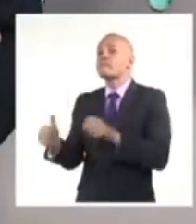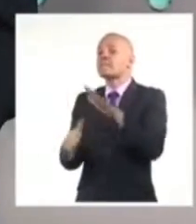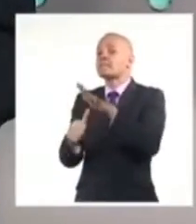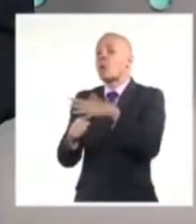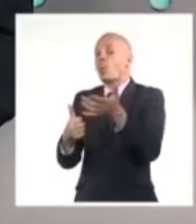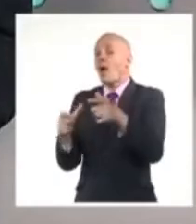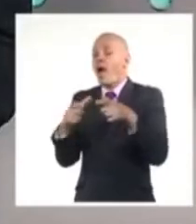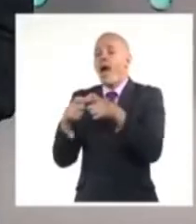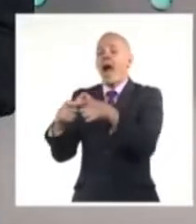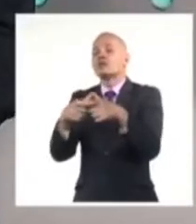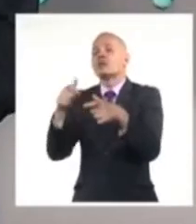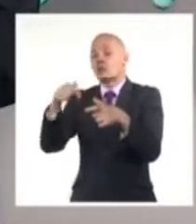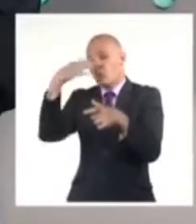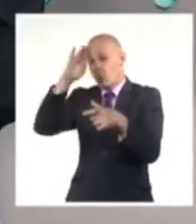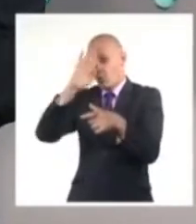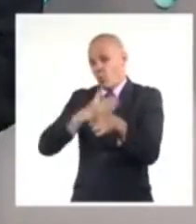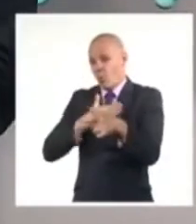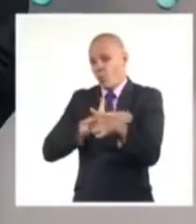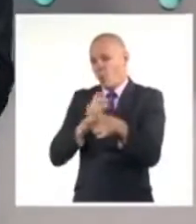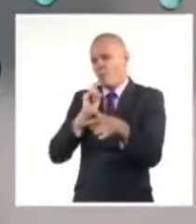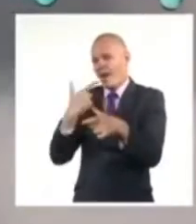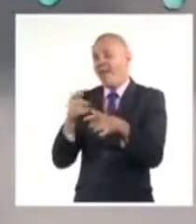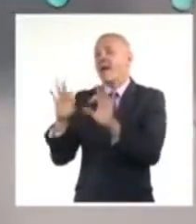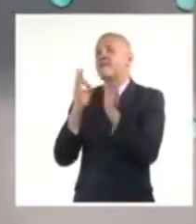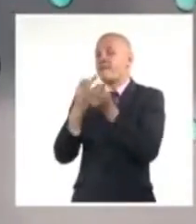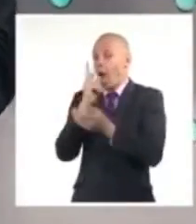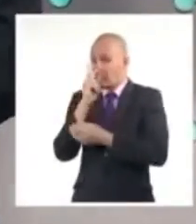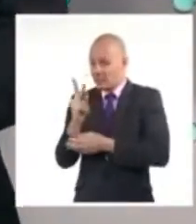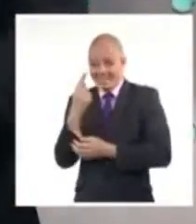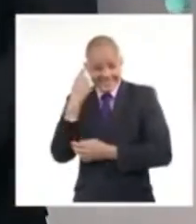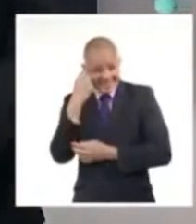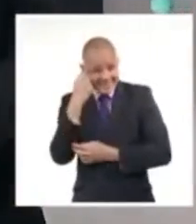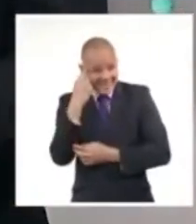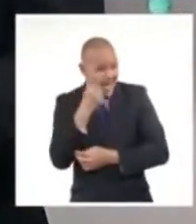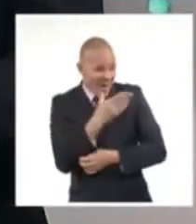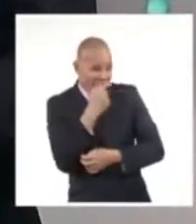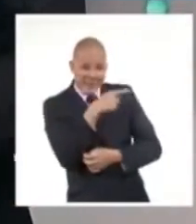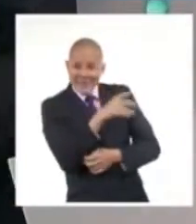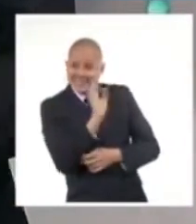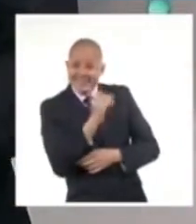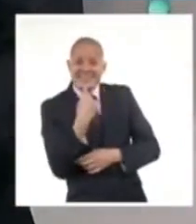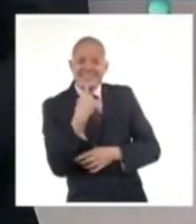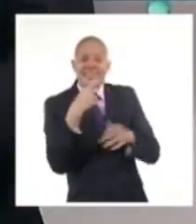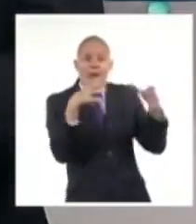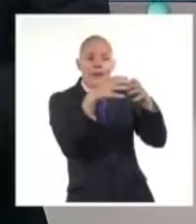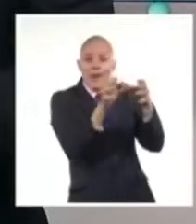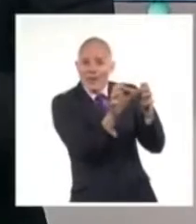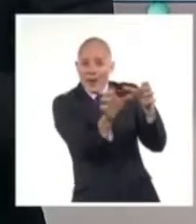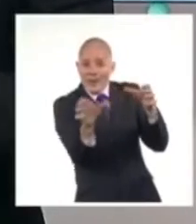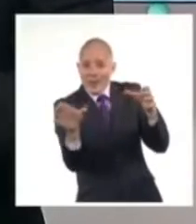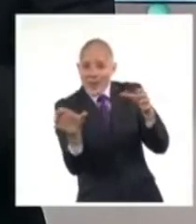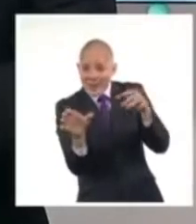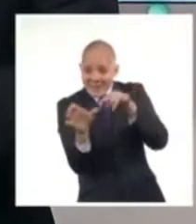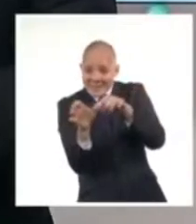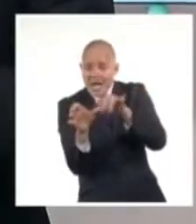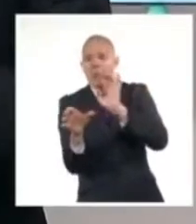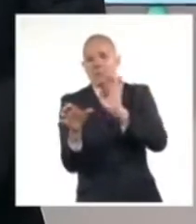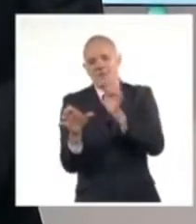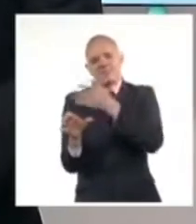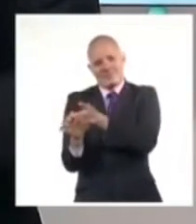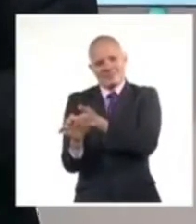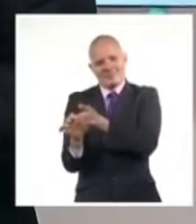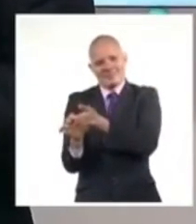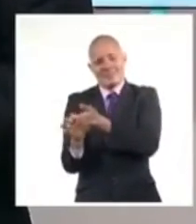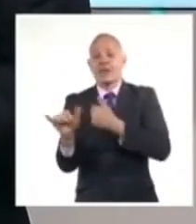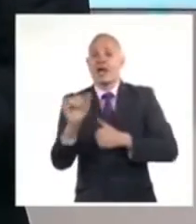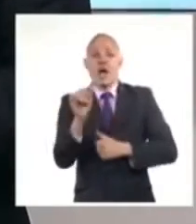Familia. O sea que estamos hablando del representante de una de estas sociedades, es la figura que ha estado liderando. Yamila González Ferrer es una